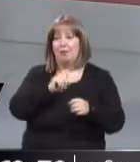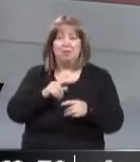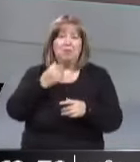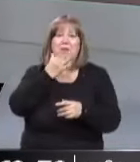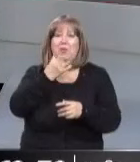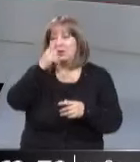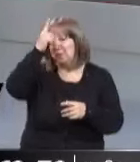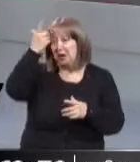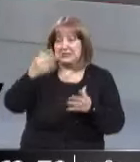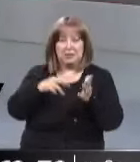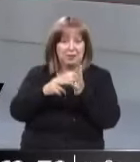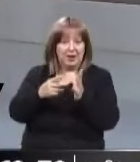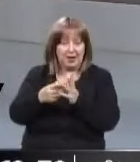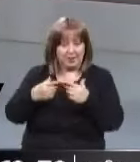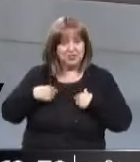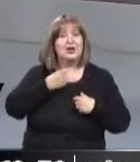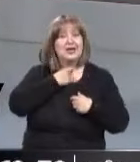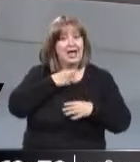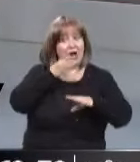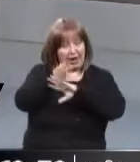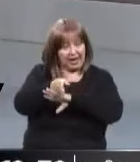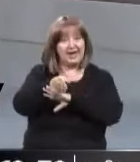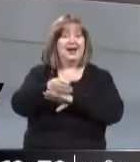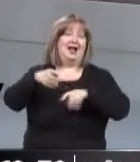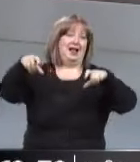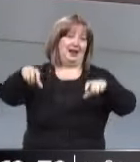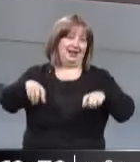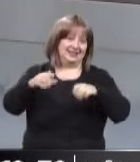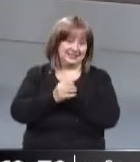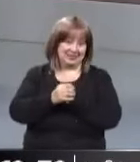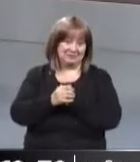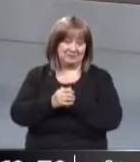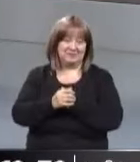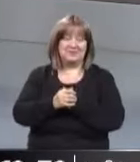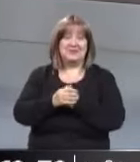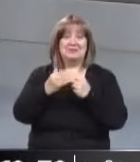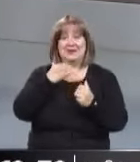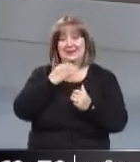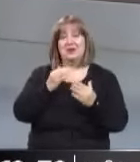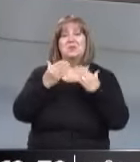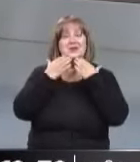que tiene el fútbol argentino. El Palacio Lucó. Bueno, Tanito, muchas gracias. De nada, y a Sofi también. Gracias a todos. Bueno.